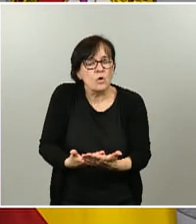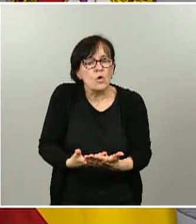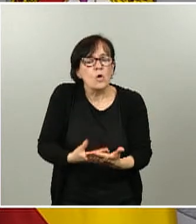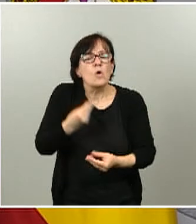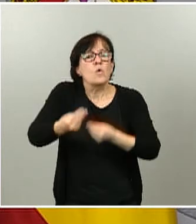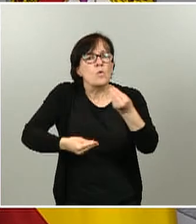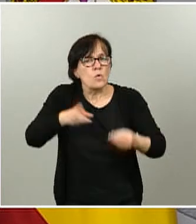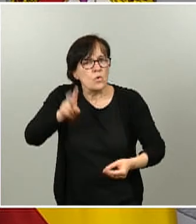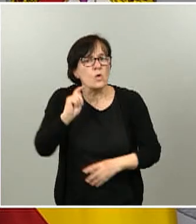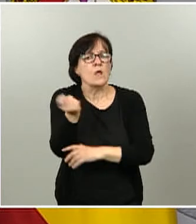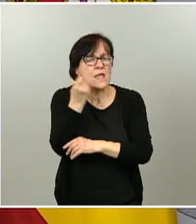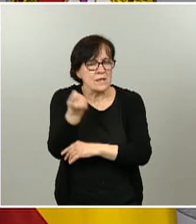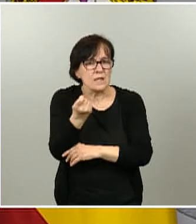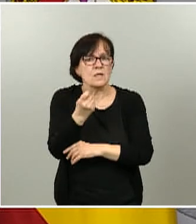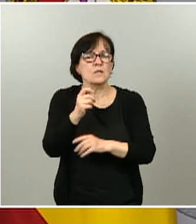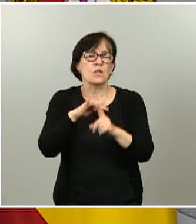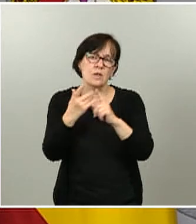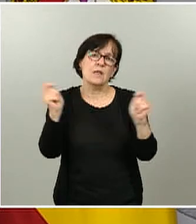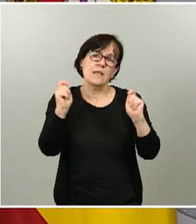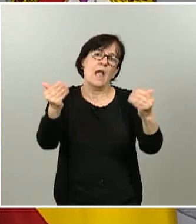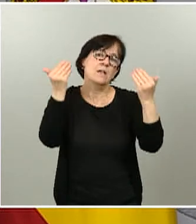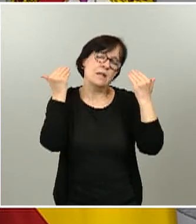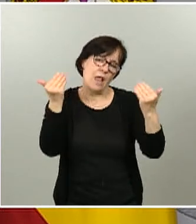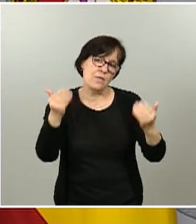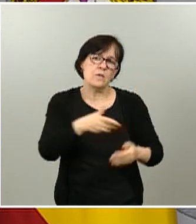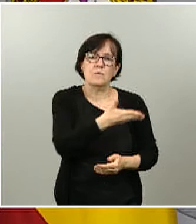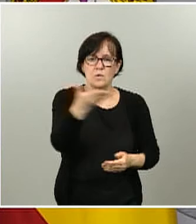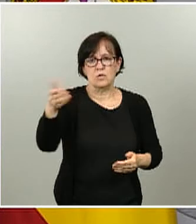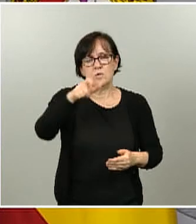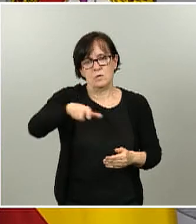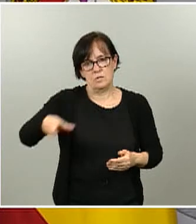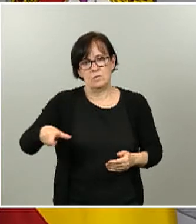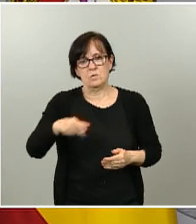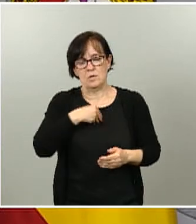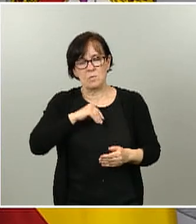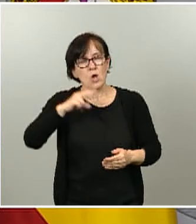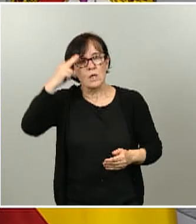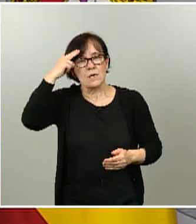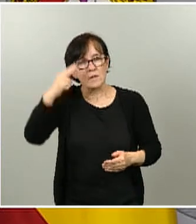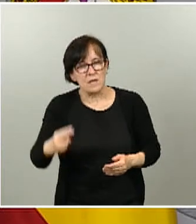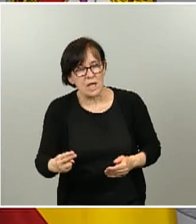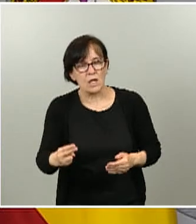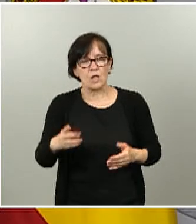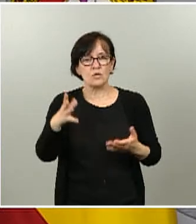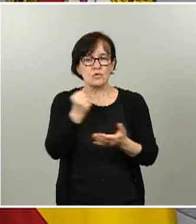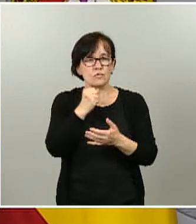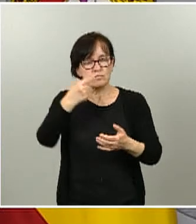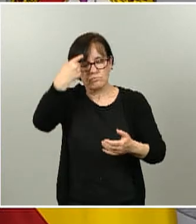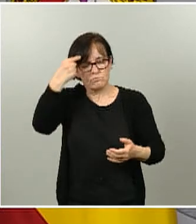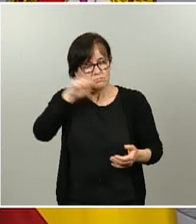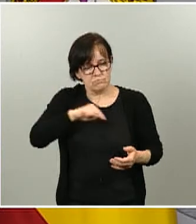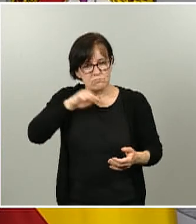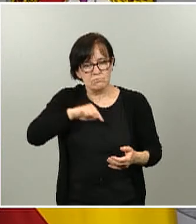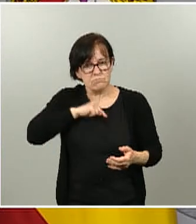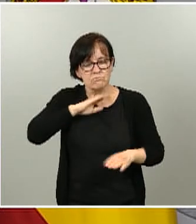de alarma y el agradecimiento al conjunto de los ciudadanos por haberlo respetado y haberlo hecho con tanta conciencia cívica